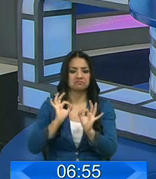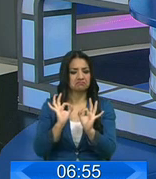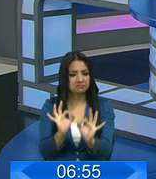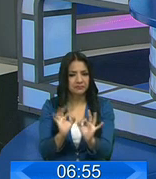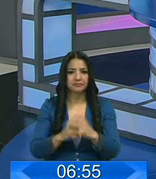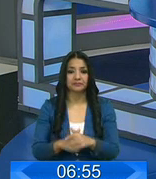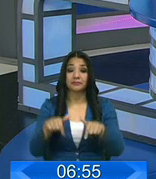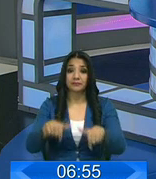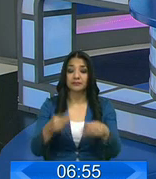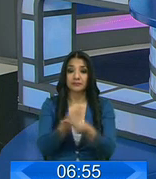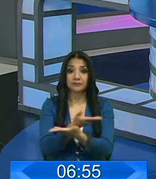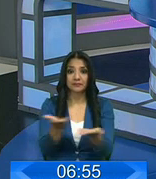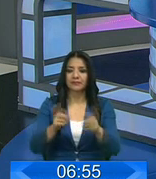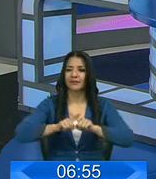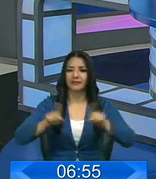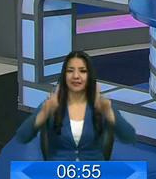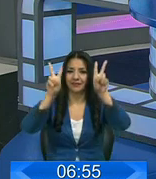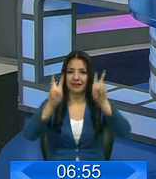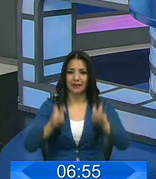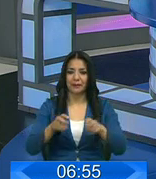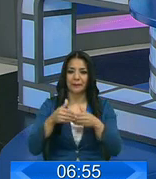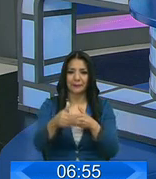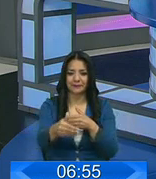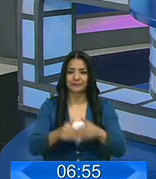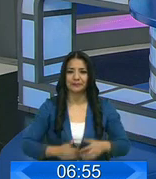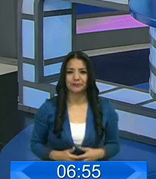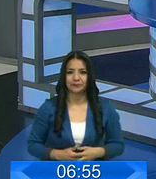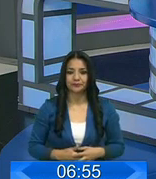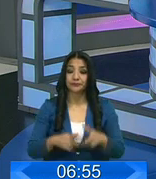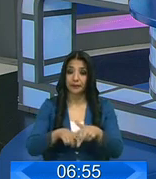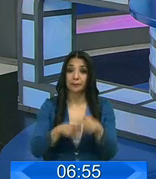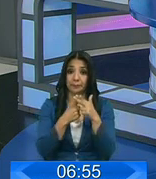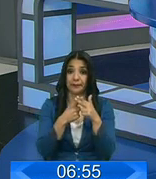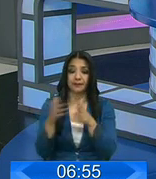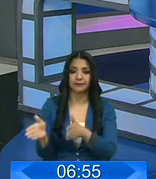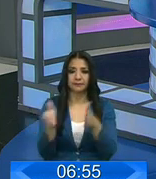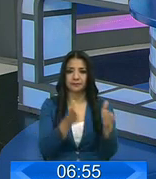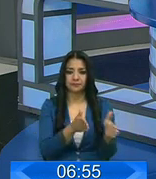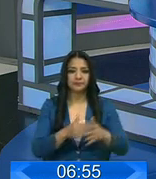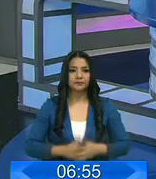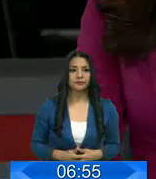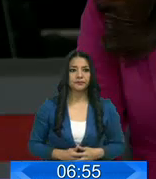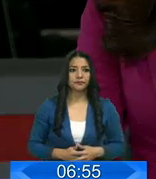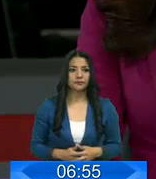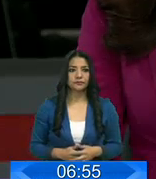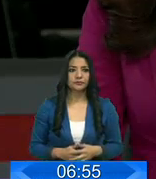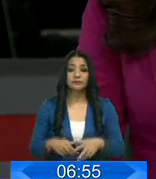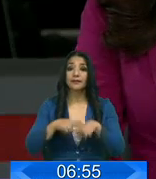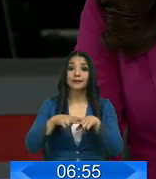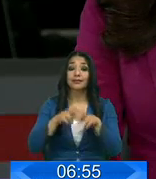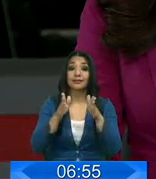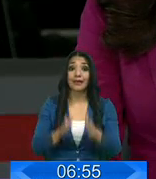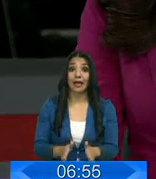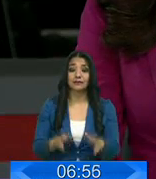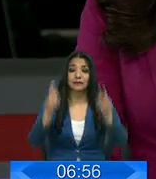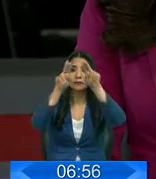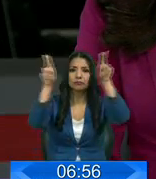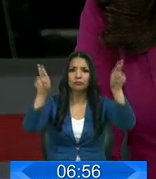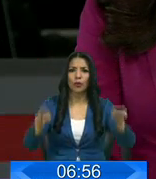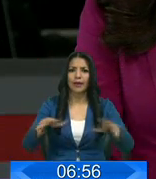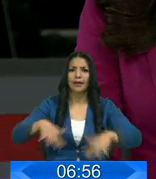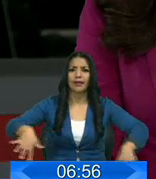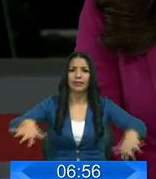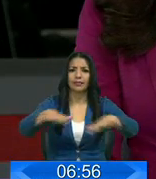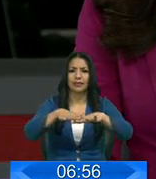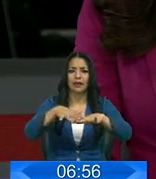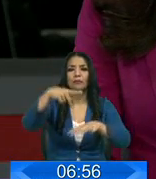contar todo lo que ha sucedido a lo largo de las últimas horas. Iniciamos entonces y les contamos que un taxi se volcó en el puente de la Unidad Nacional en el